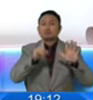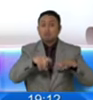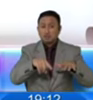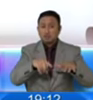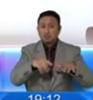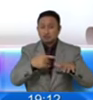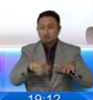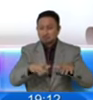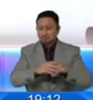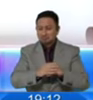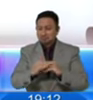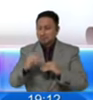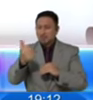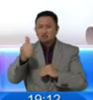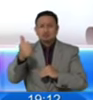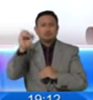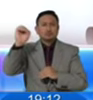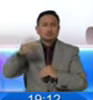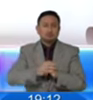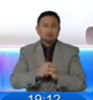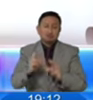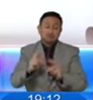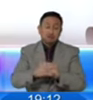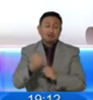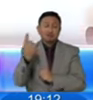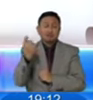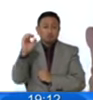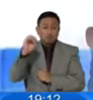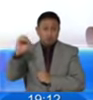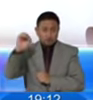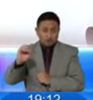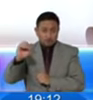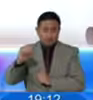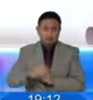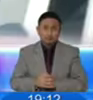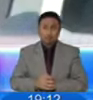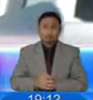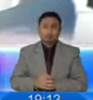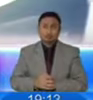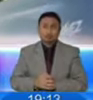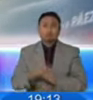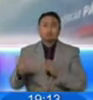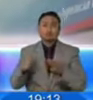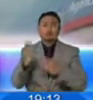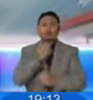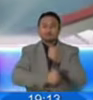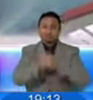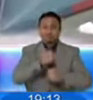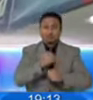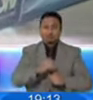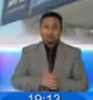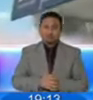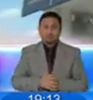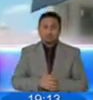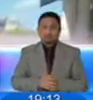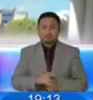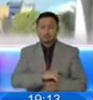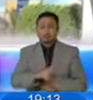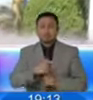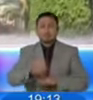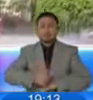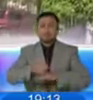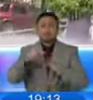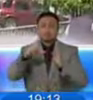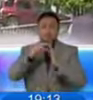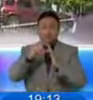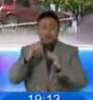porcentaje mayor al 10%, esperamos llegar al 11% de cumplimiento respecto al año anterior. Cifras más alentadoras para el máximo